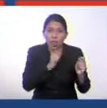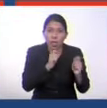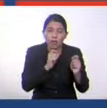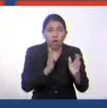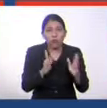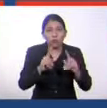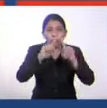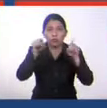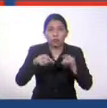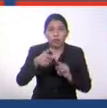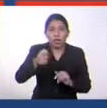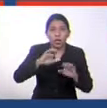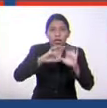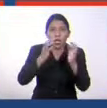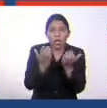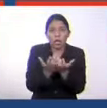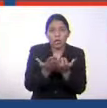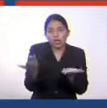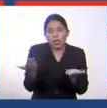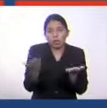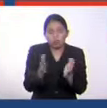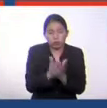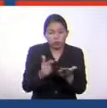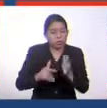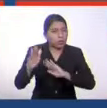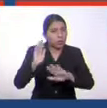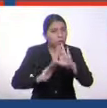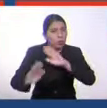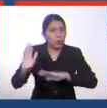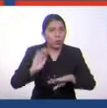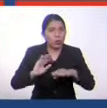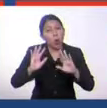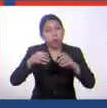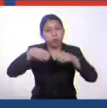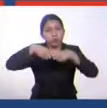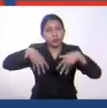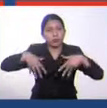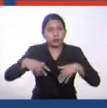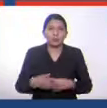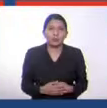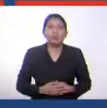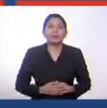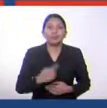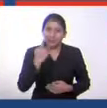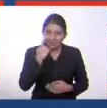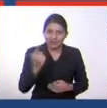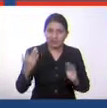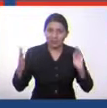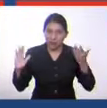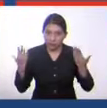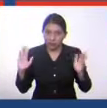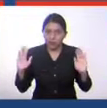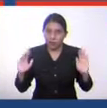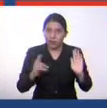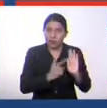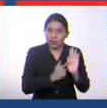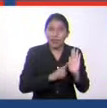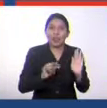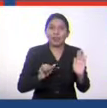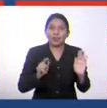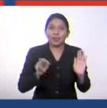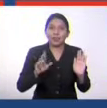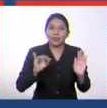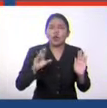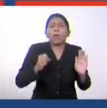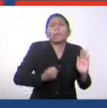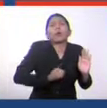clases, un libro de historia o literatura o un diagrama. Con los ejemplos podemos ver claramente la diferencia y podemos notar